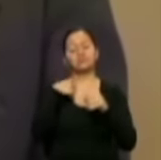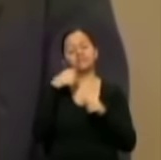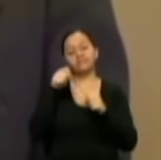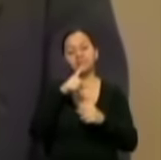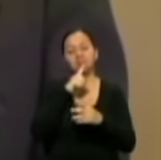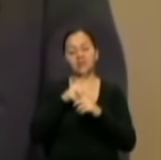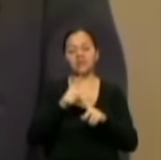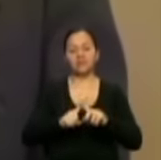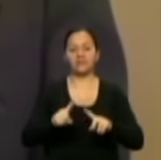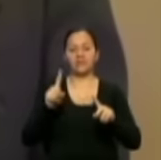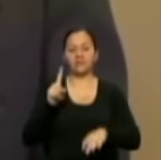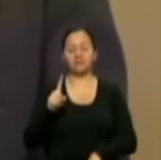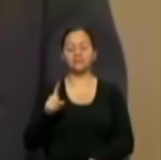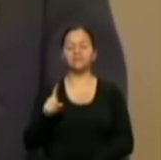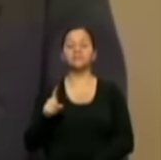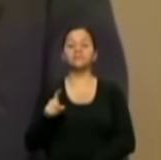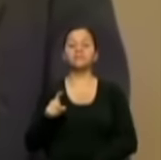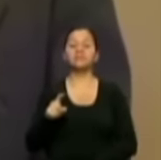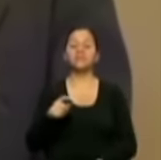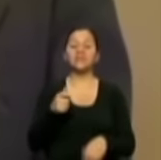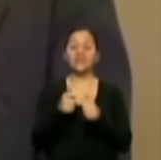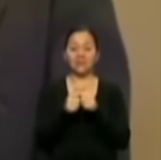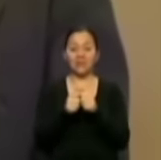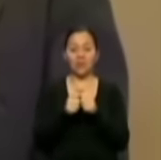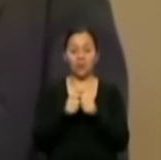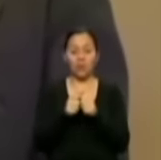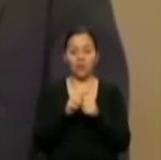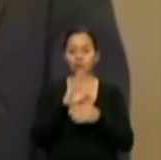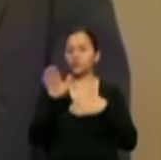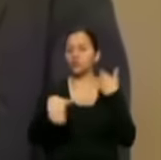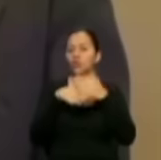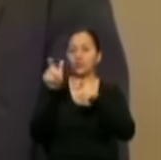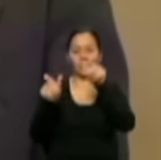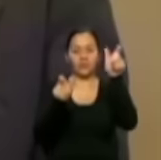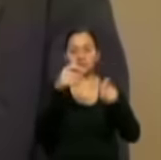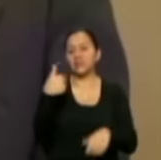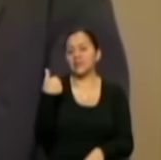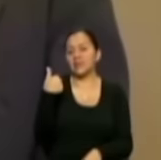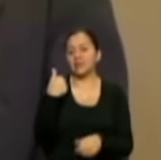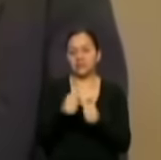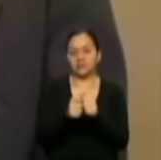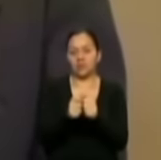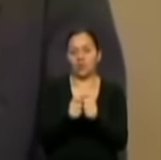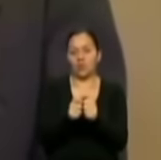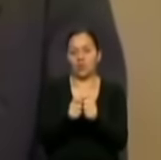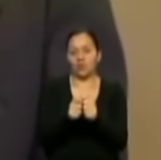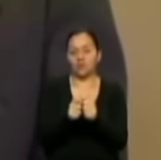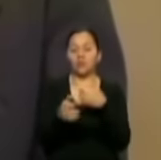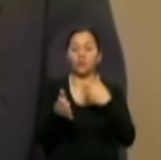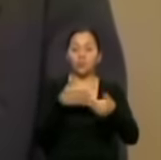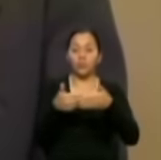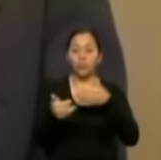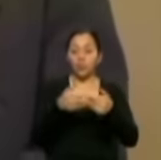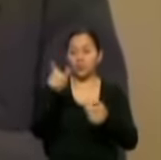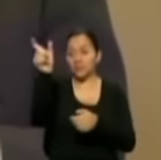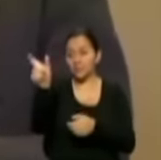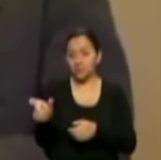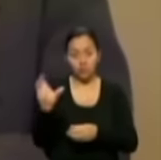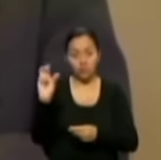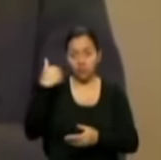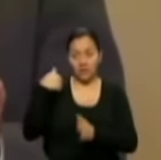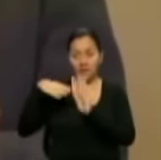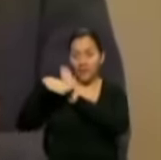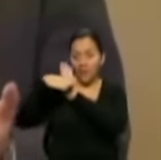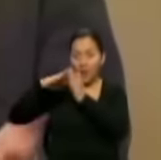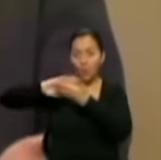diferencia. El celular está disponible para todos los ciudadanos que tengan un celular, sin importar si ese ciudadano tiene o no